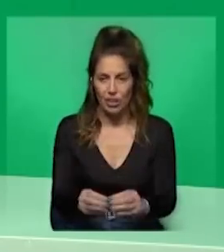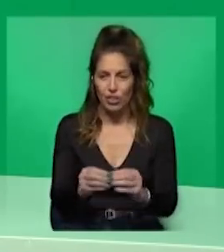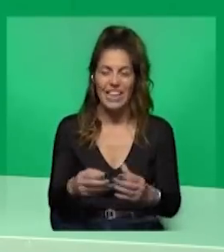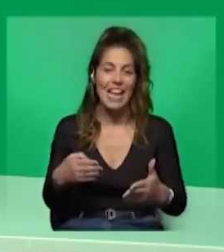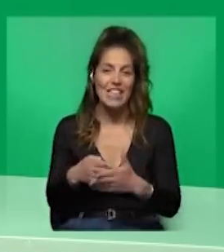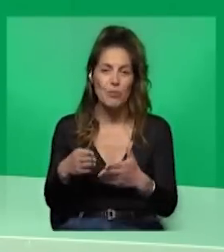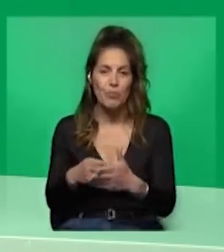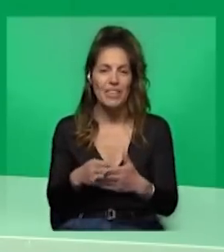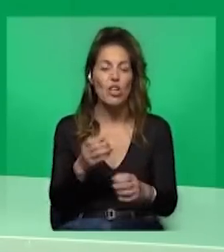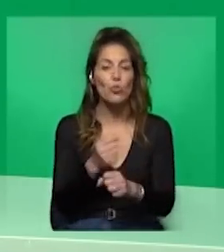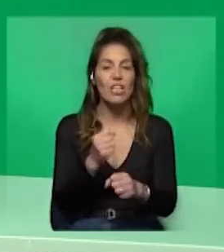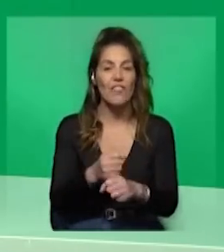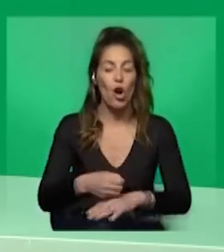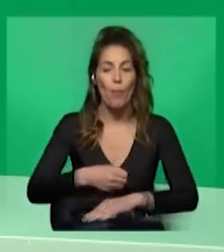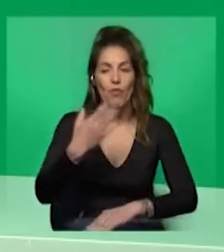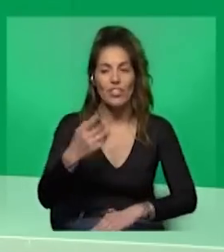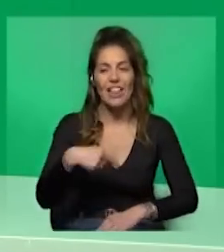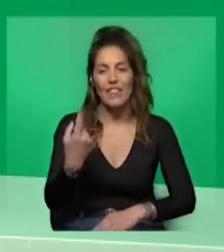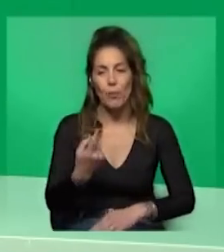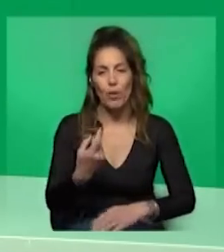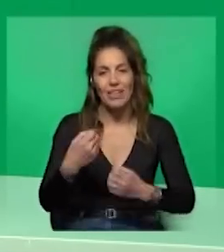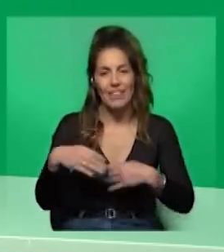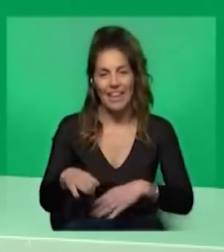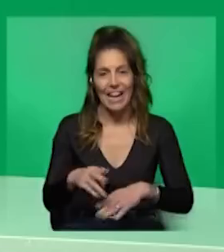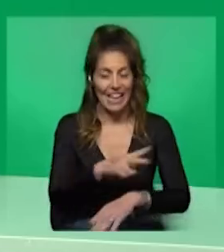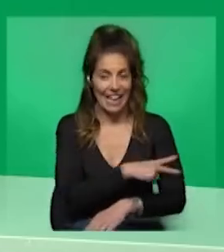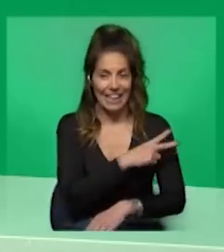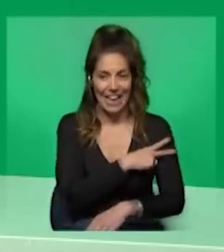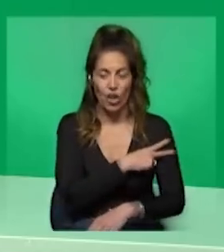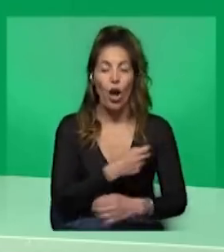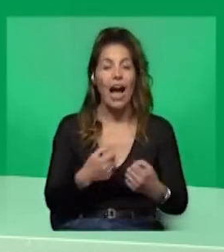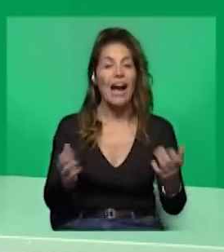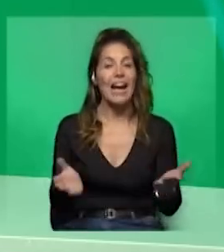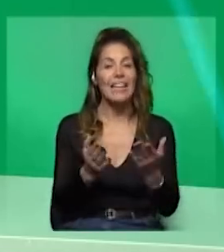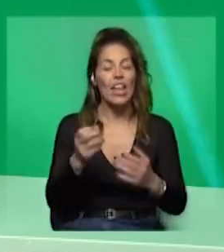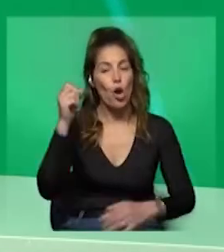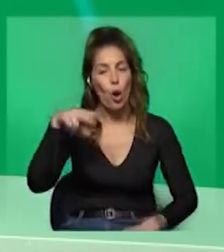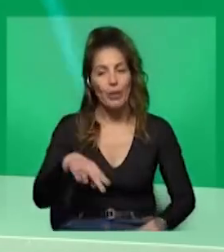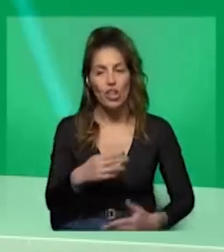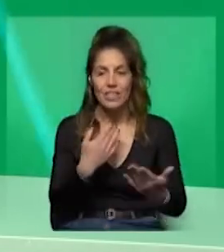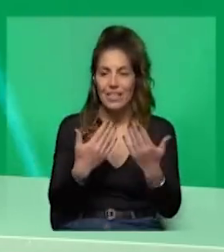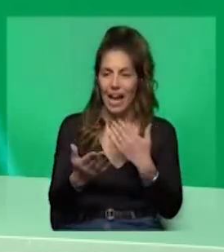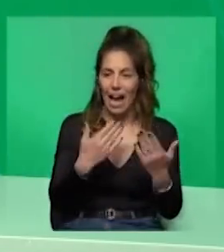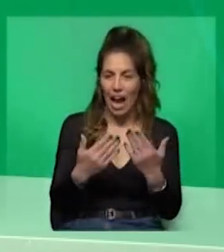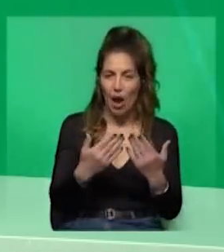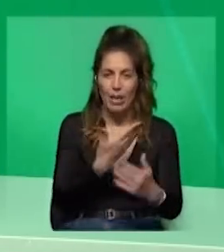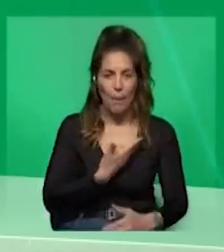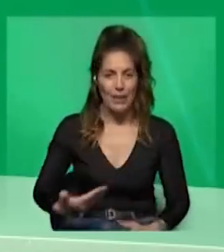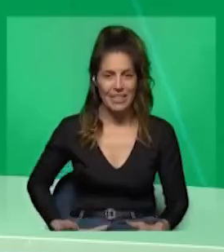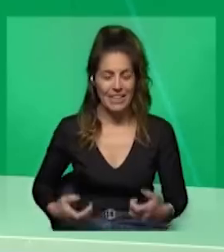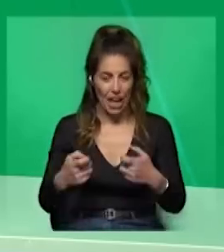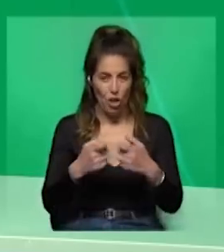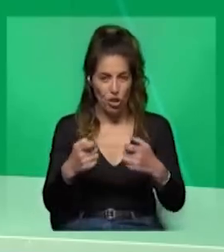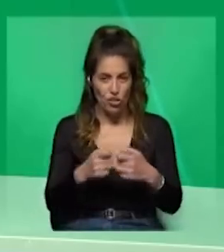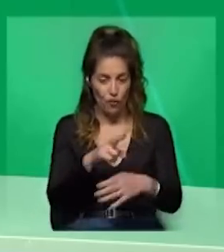limitan su ejercicio profesional luego de dejar el cargo ha generado varias opiniones hablan por un lado el presidente de la asociación de magistrados Fiscales William